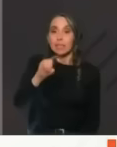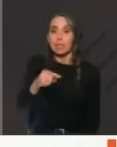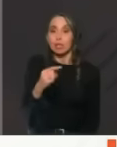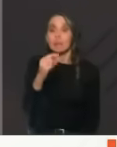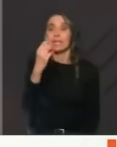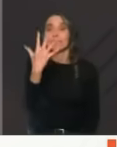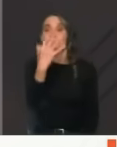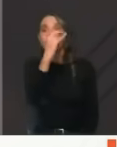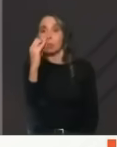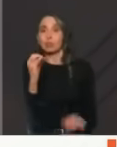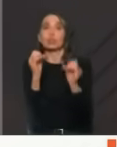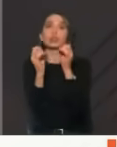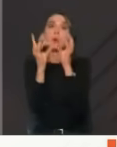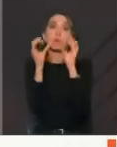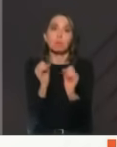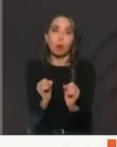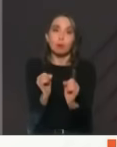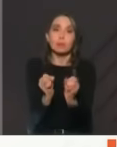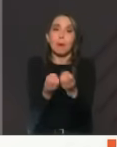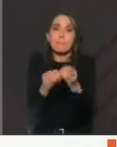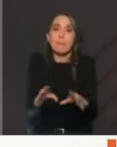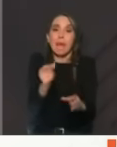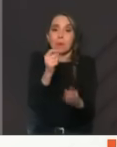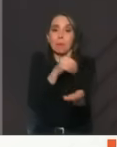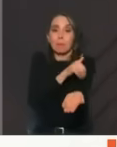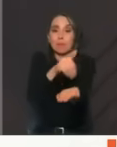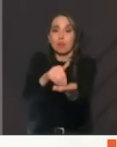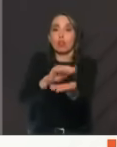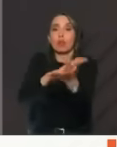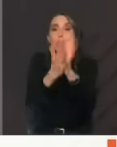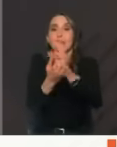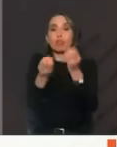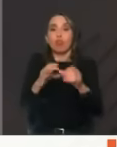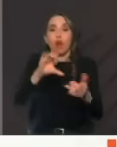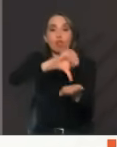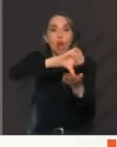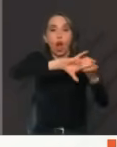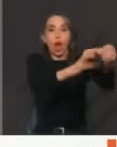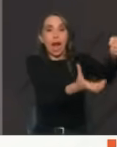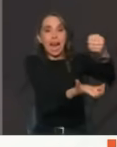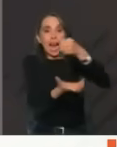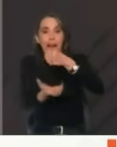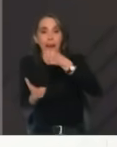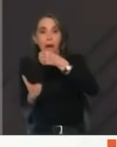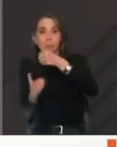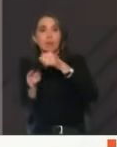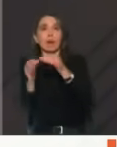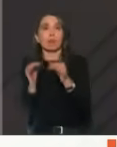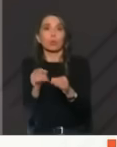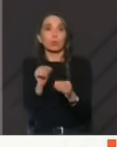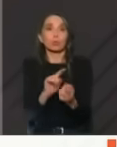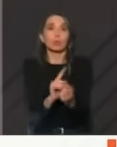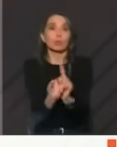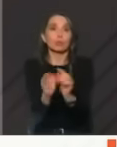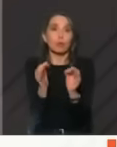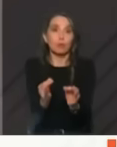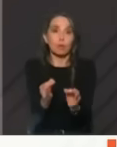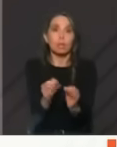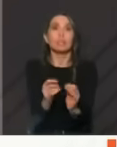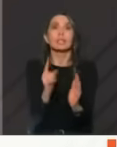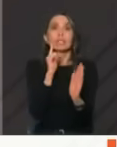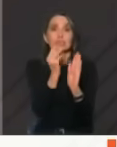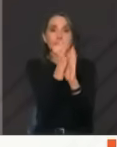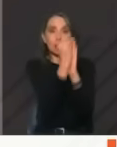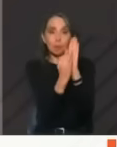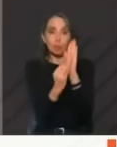0,5% de probabilidades de incurrir en una pérdida grande o total del capital, esto fue justamente lo que terminó resultando. Y estaba escrito en los